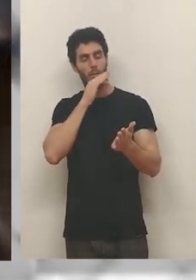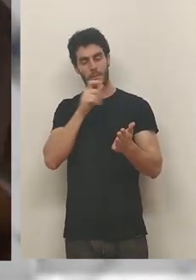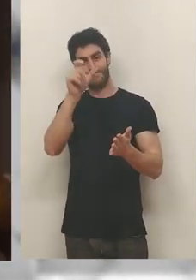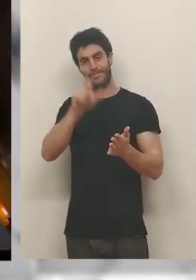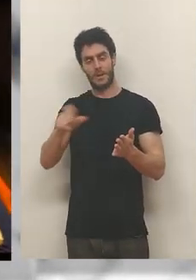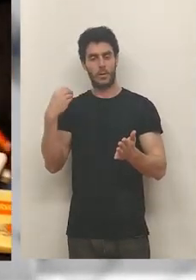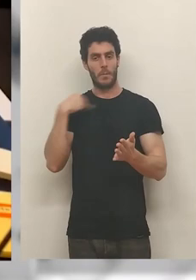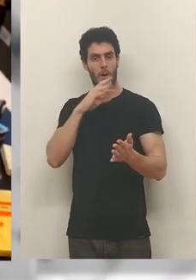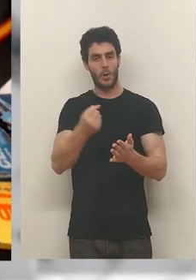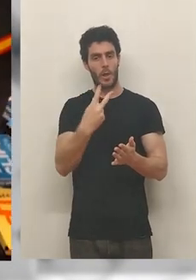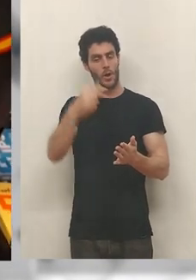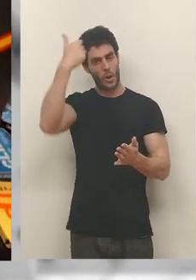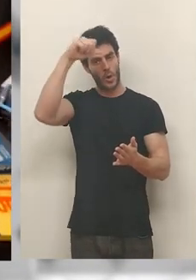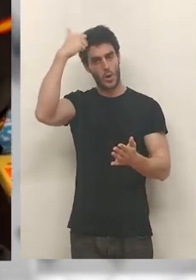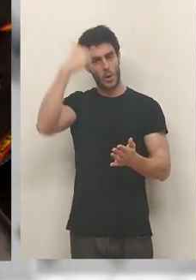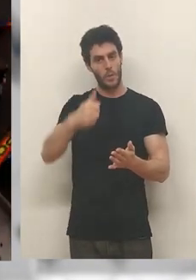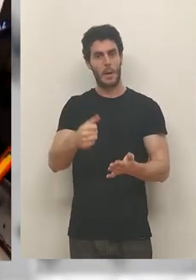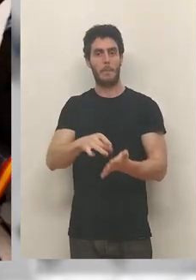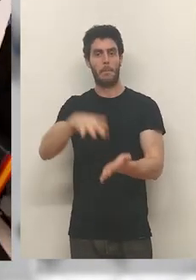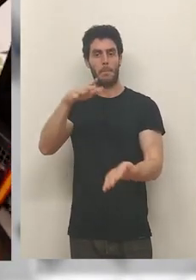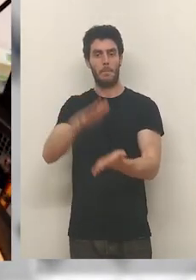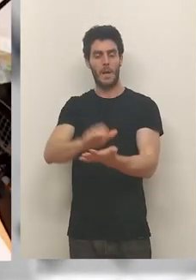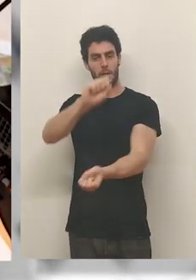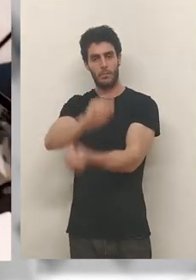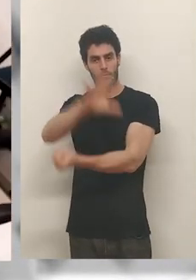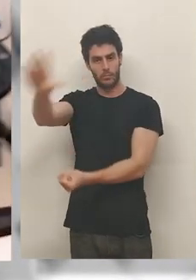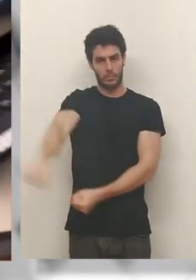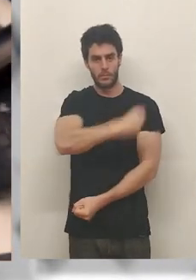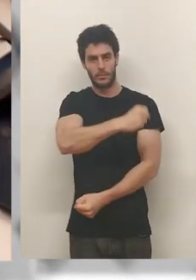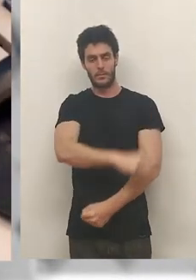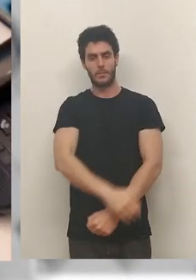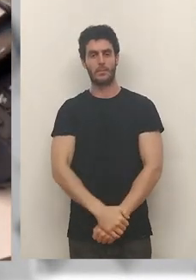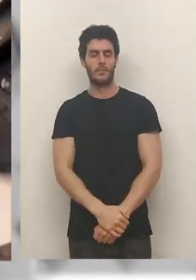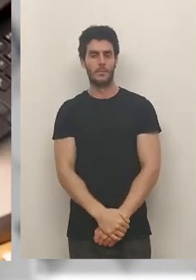pendiente. Los autores de este robo, dos hombres, fueron detenidos en Málaga.